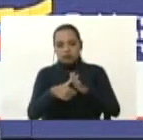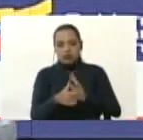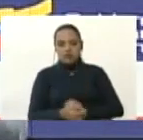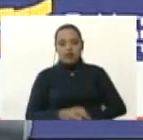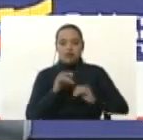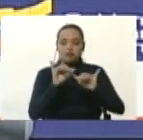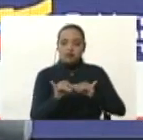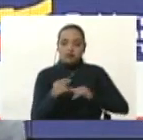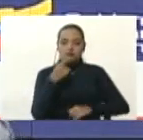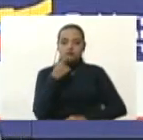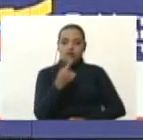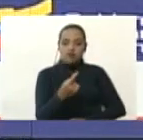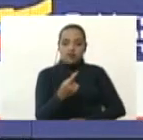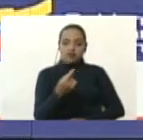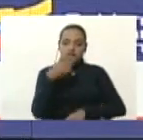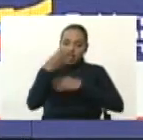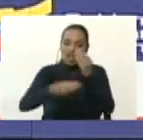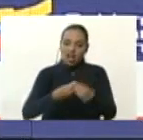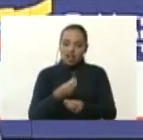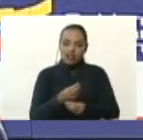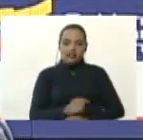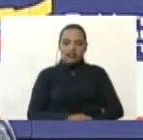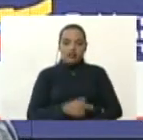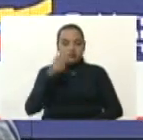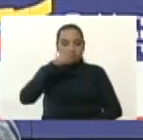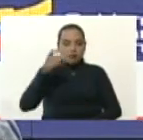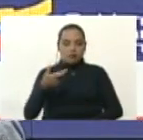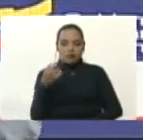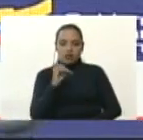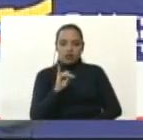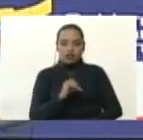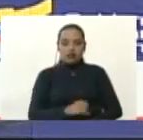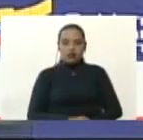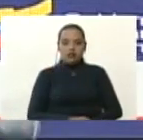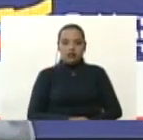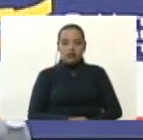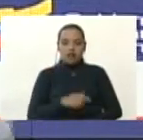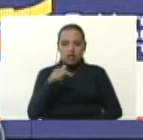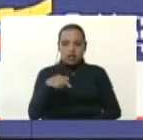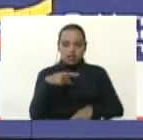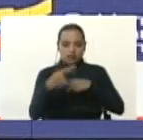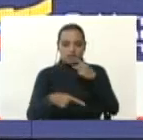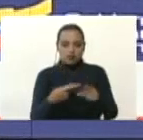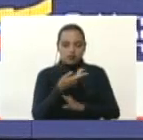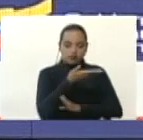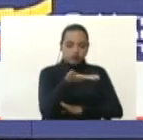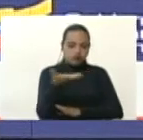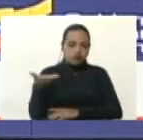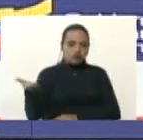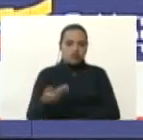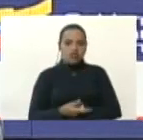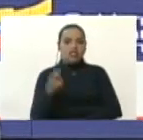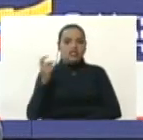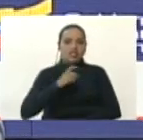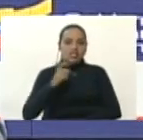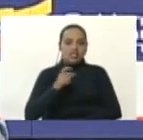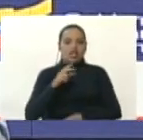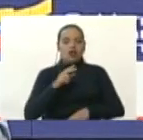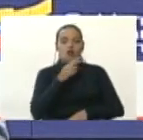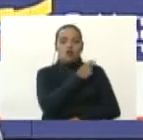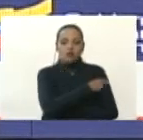dado la orden y que se cumpla para que nuestro pueblo tenga, con este proceso de distribución, lo que necesiten los